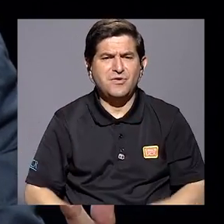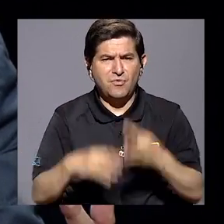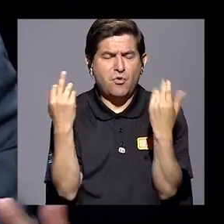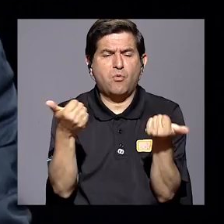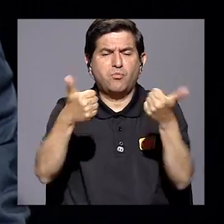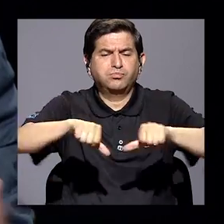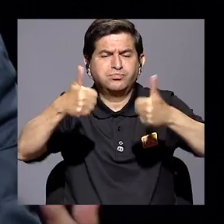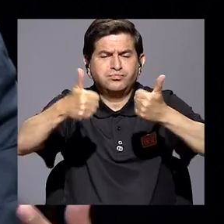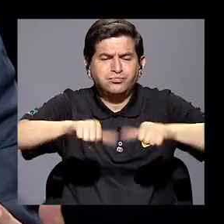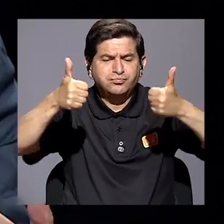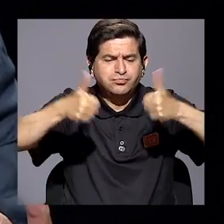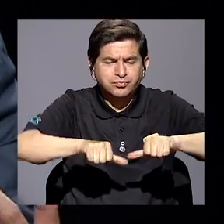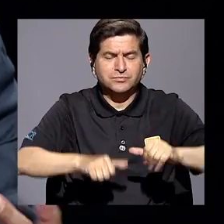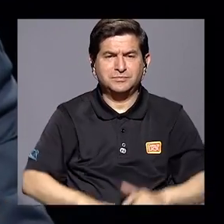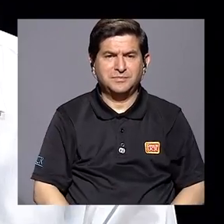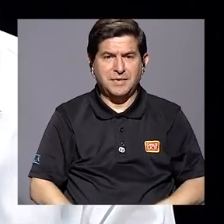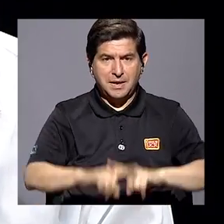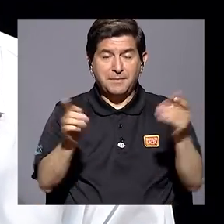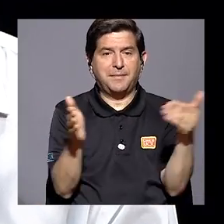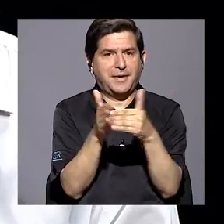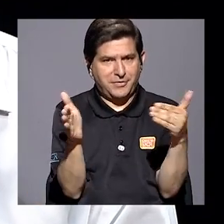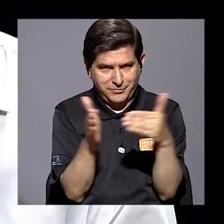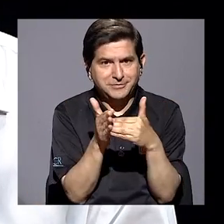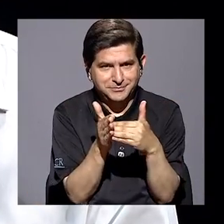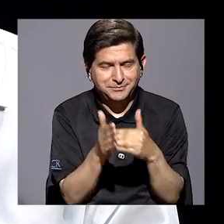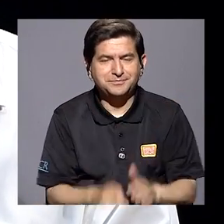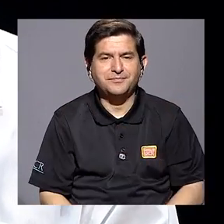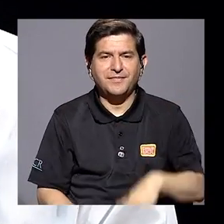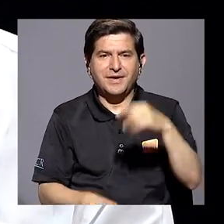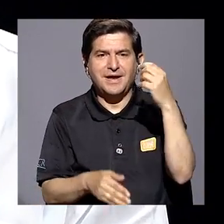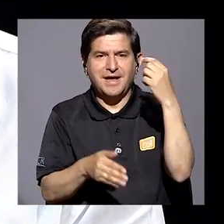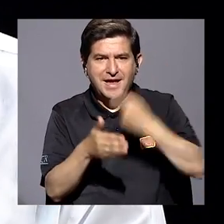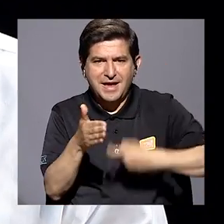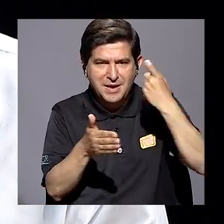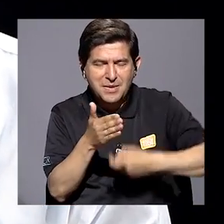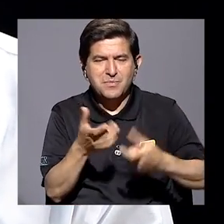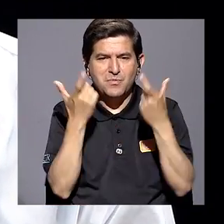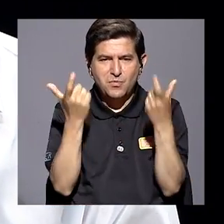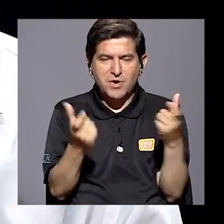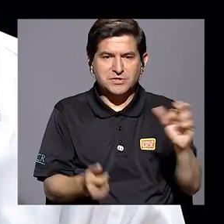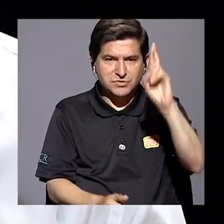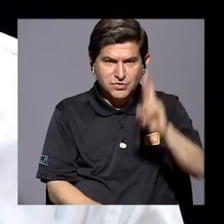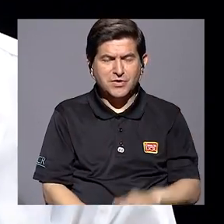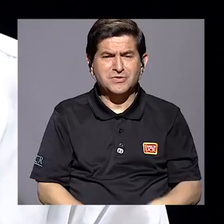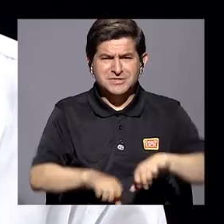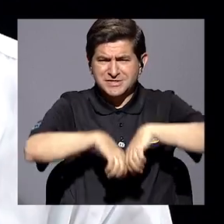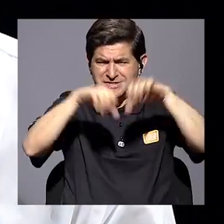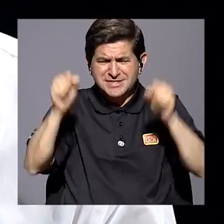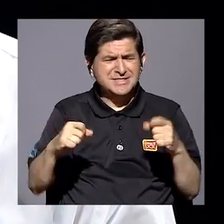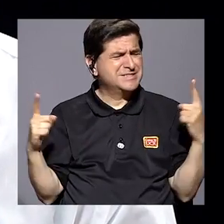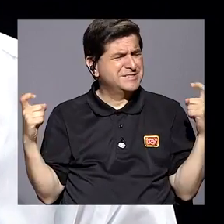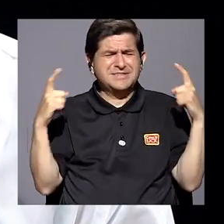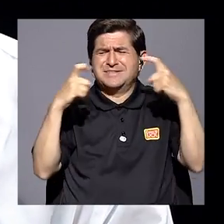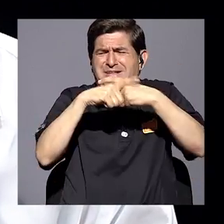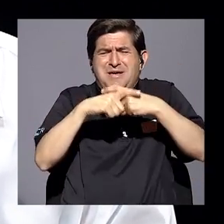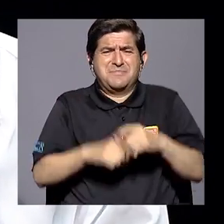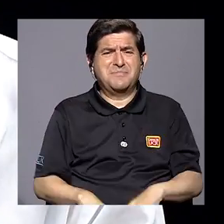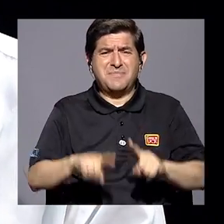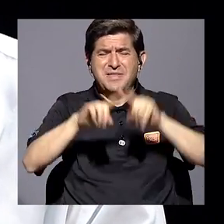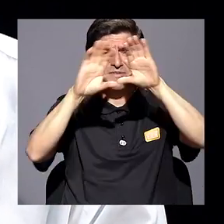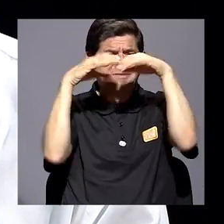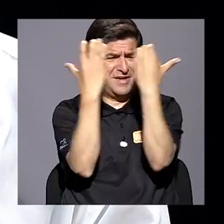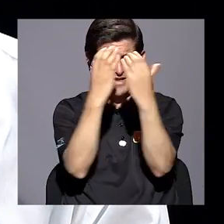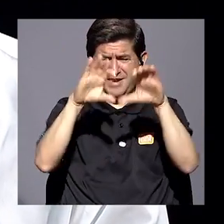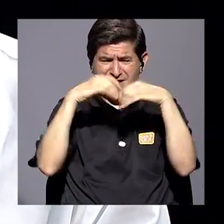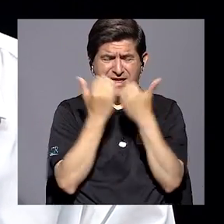generar acuerdos en claro pero pero pero nuevamente el impuesto de renta en costa rica es un sistema terriblemente engorroso con un montón de